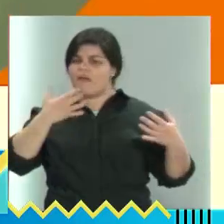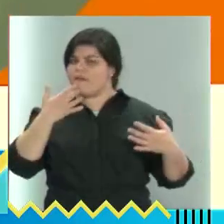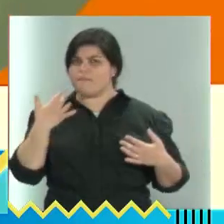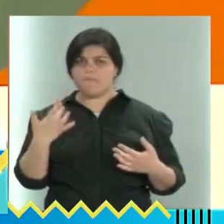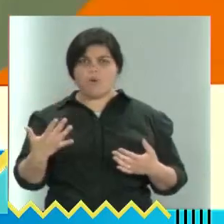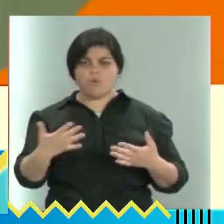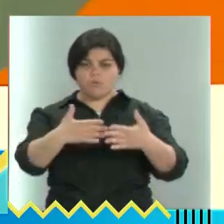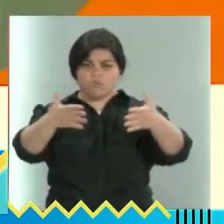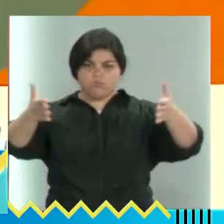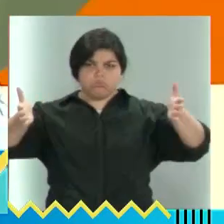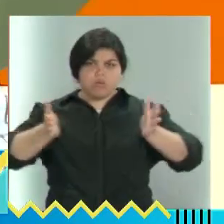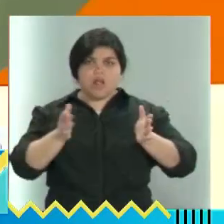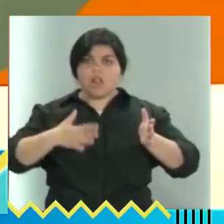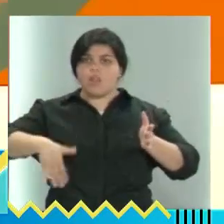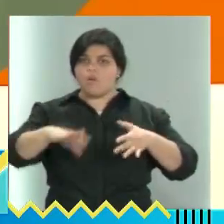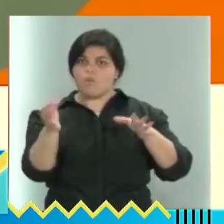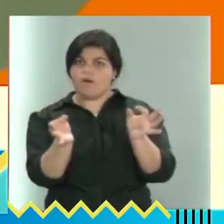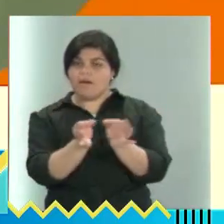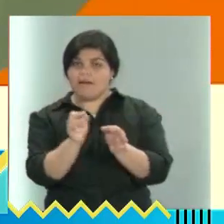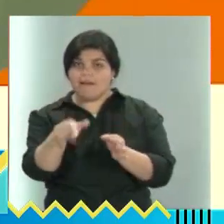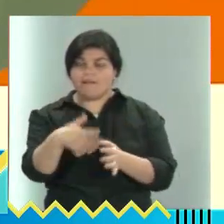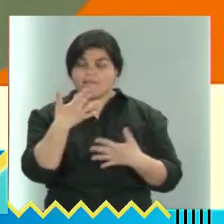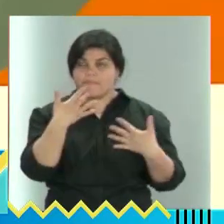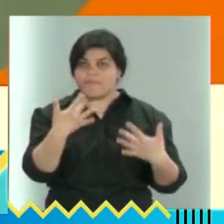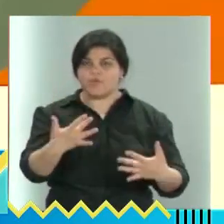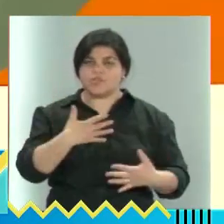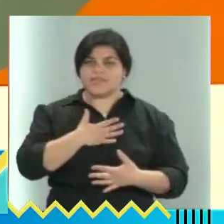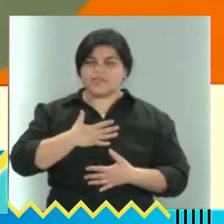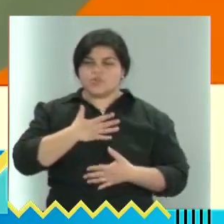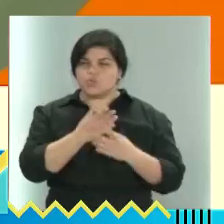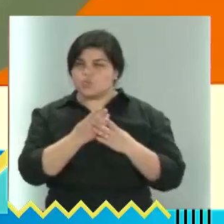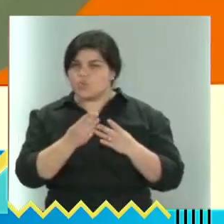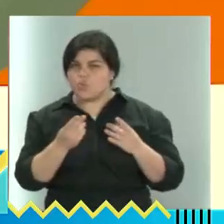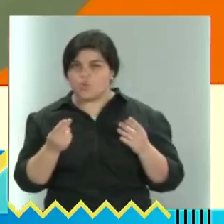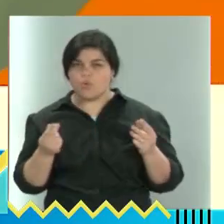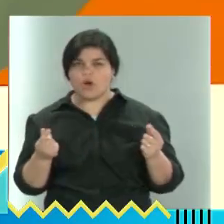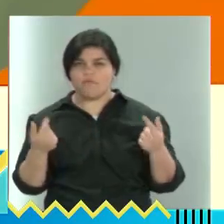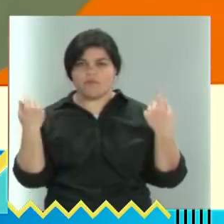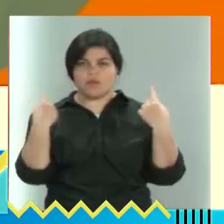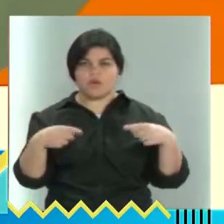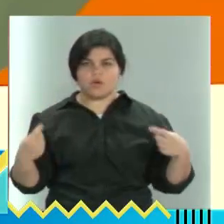bello, transmitir una sensibilidad especial. Entonces,